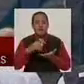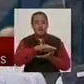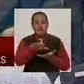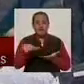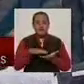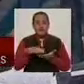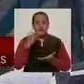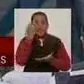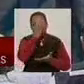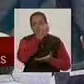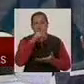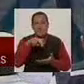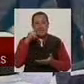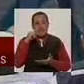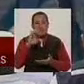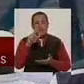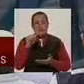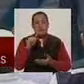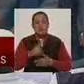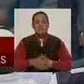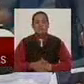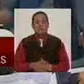María de Nieva.